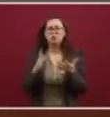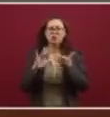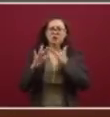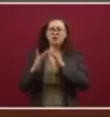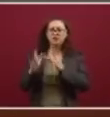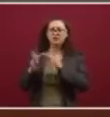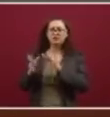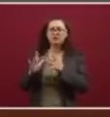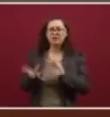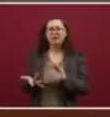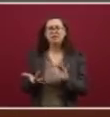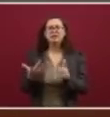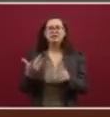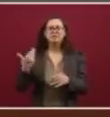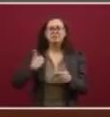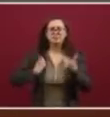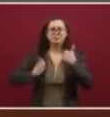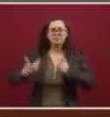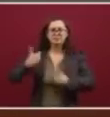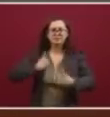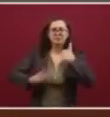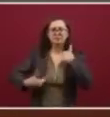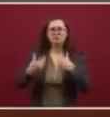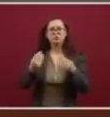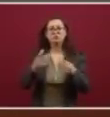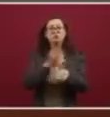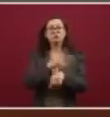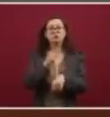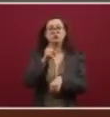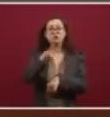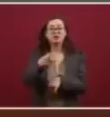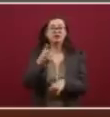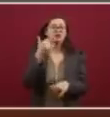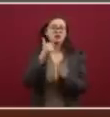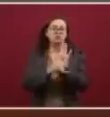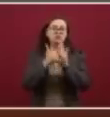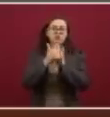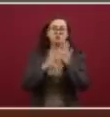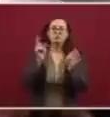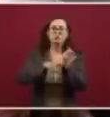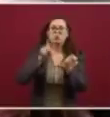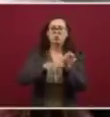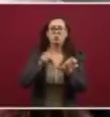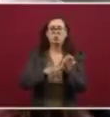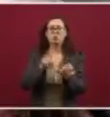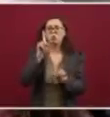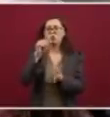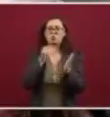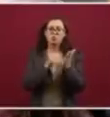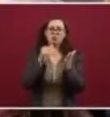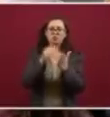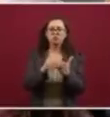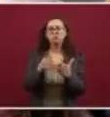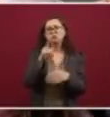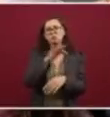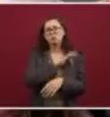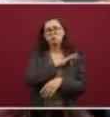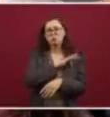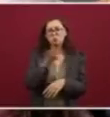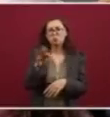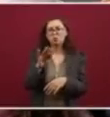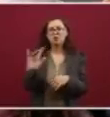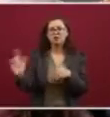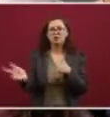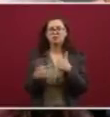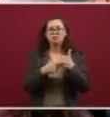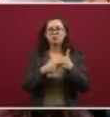mucho, porque usted ya llegó al millón de suscriptores en YouTube. Da a YouTube un botón de oro,